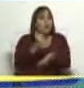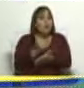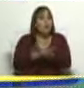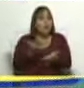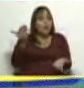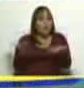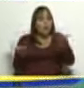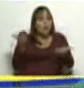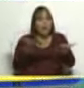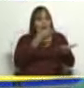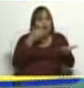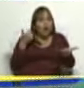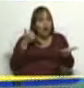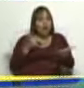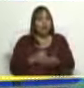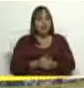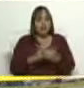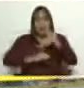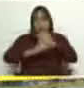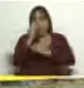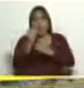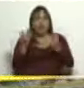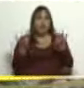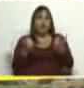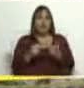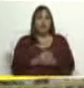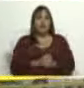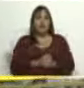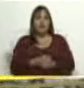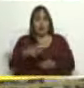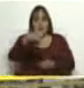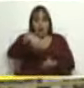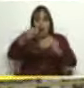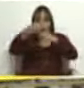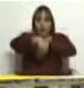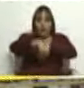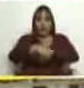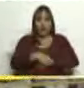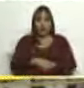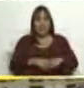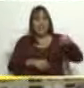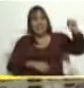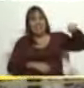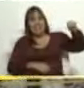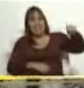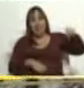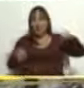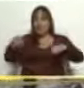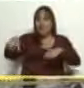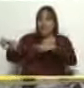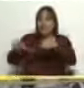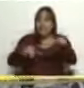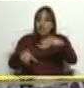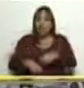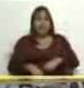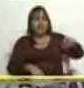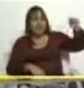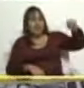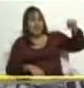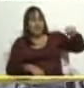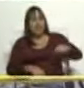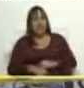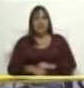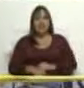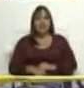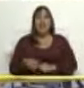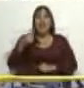dos plataformas aguanta. ¿Están de acuerdo? ¿Estamos preparados? Sí,